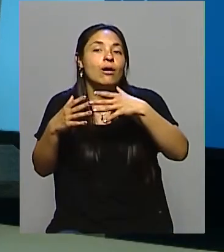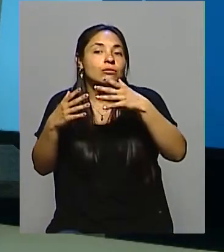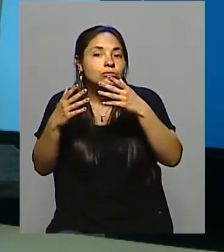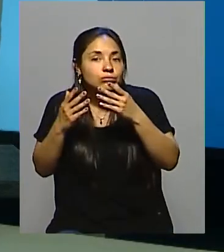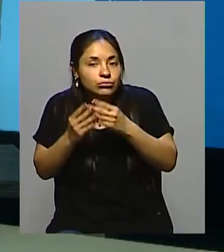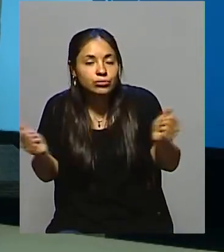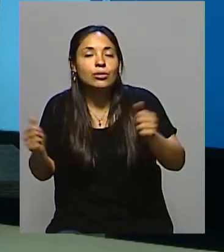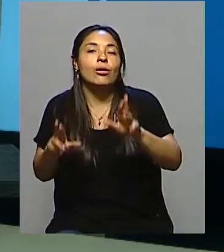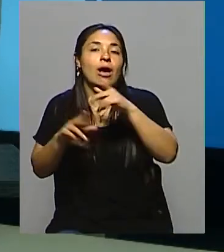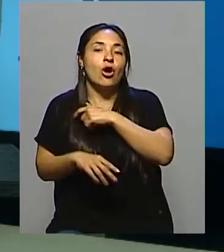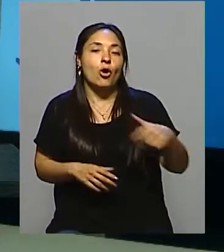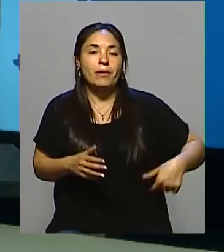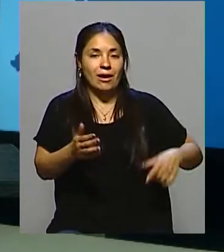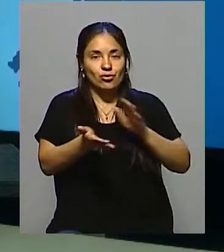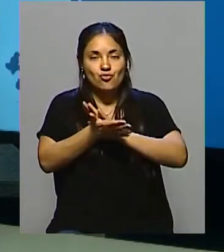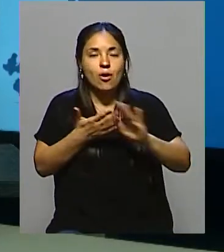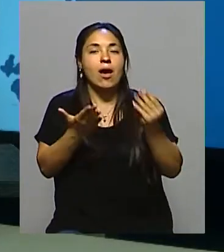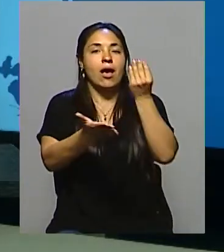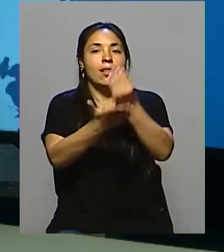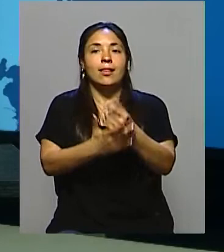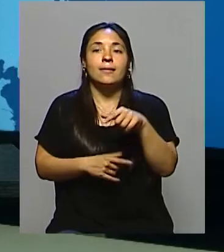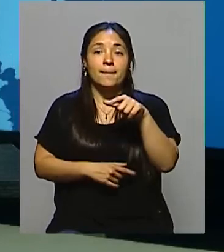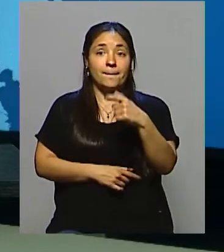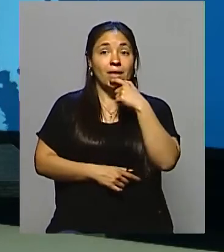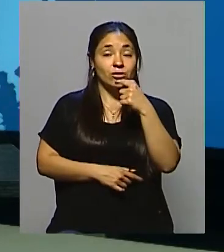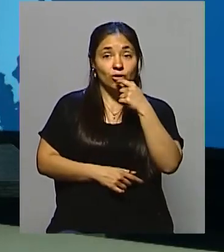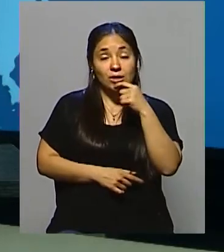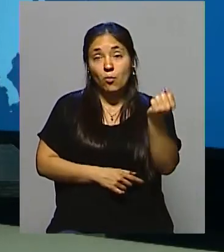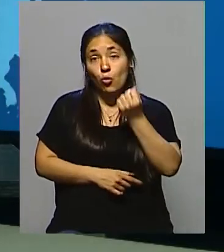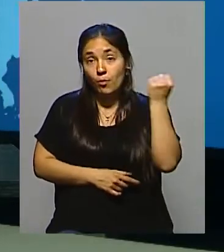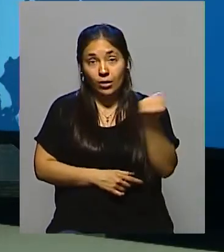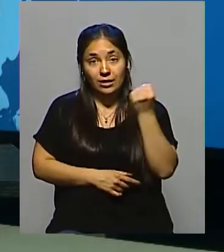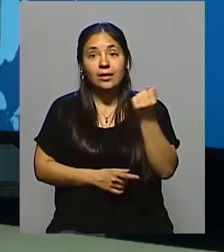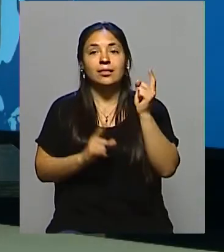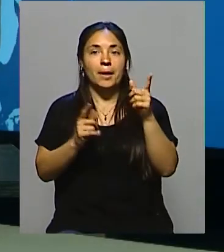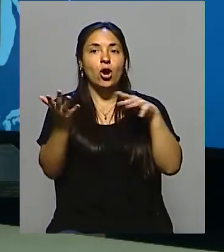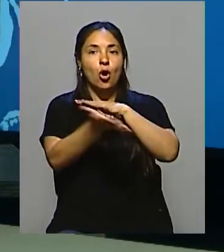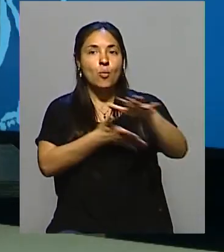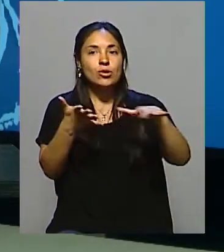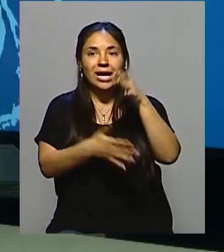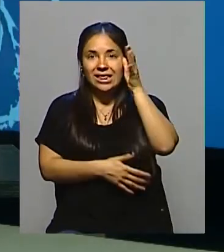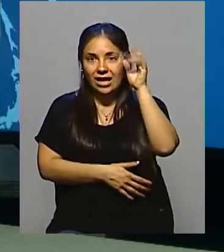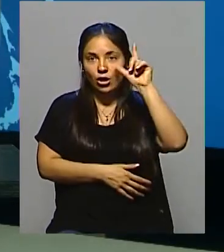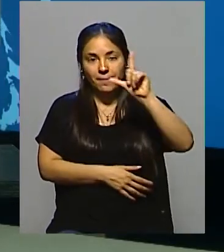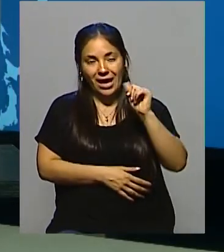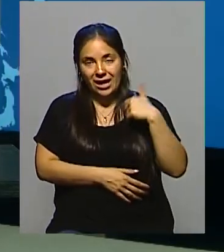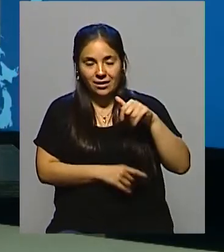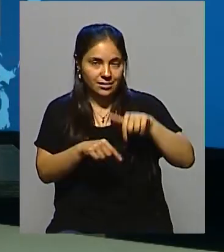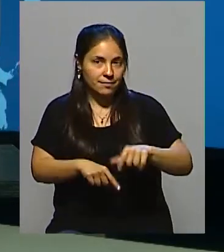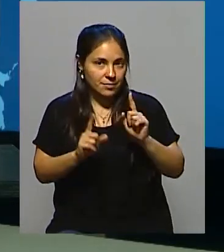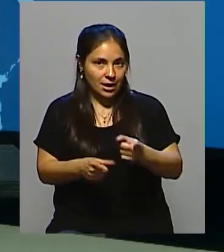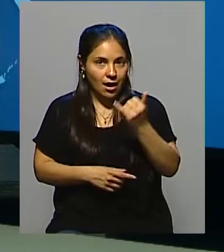con este nuevo gobierno. Y así es un tema que es muy importante para Mendoza debido a la cantidad y a la importante comunidad italiana que existe en el territorio. Sin duda. Nosotros